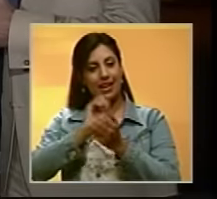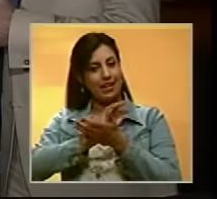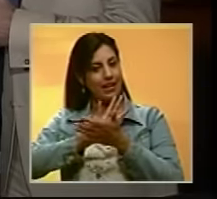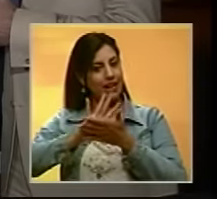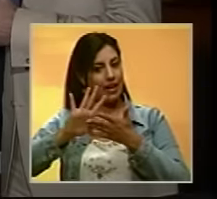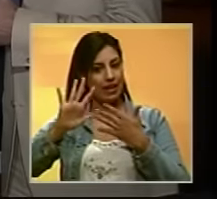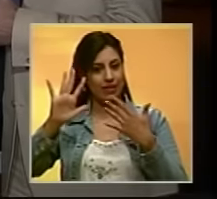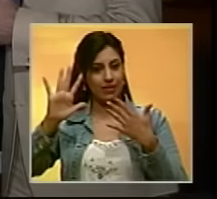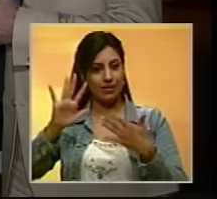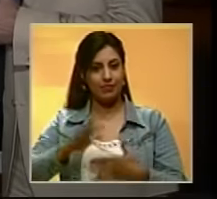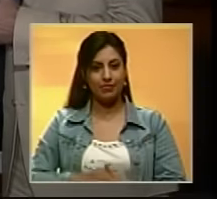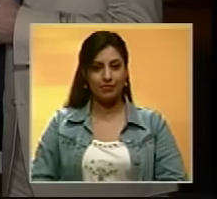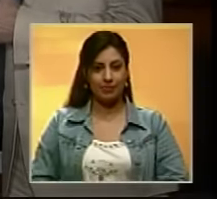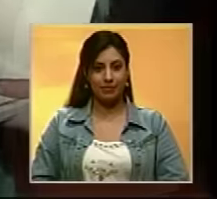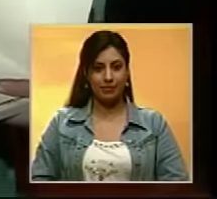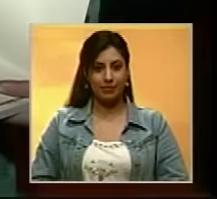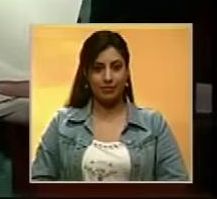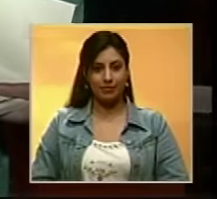totalmente